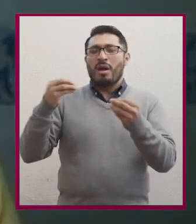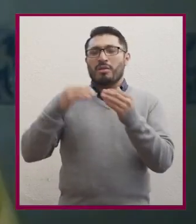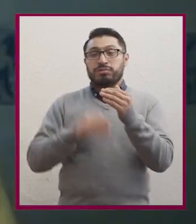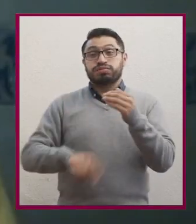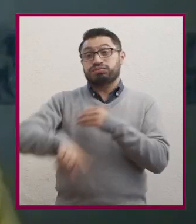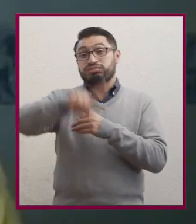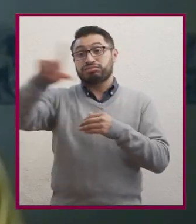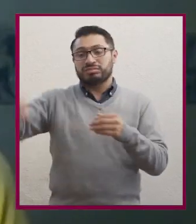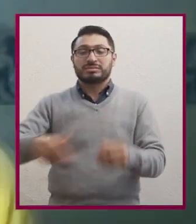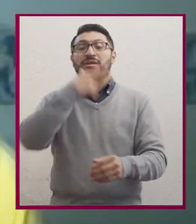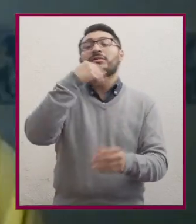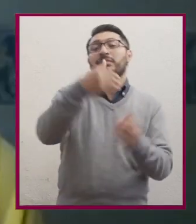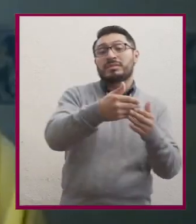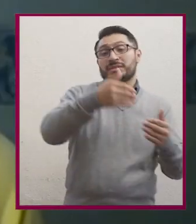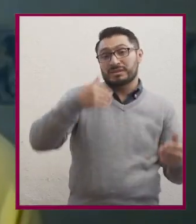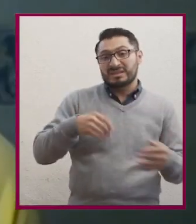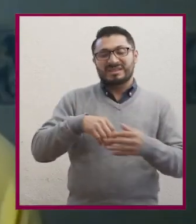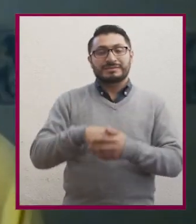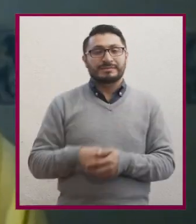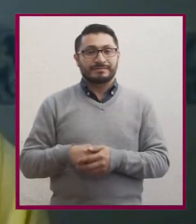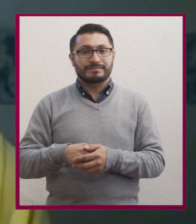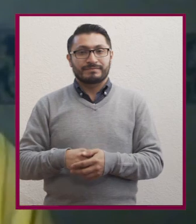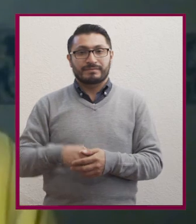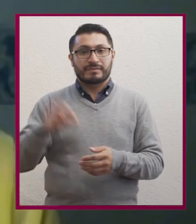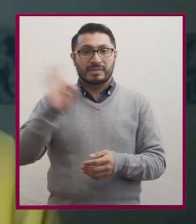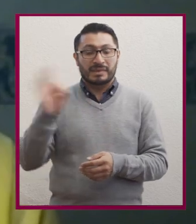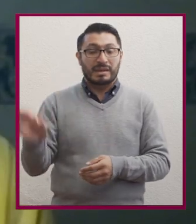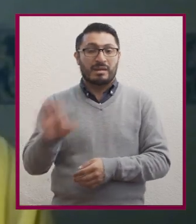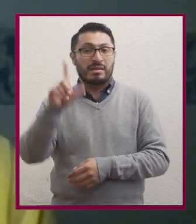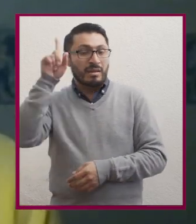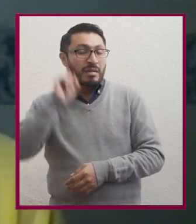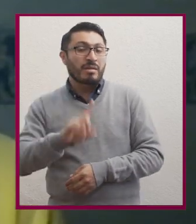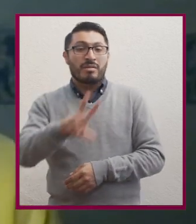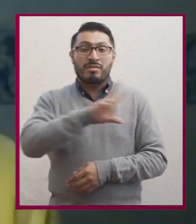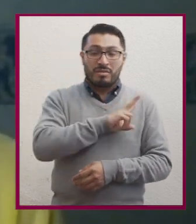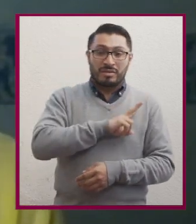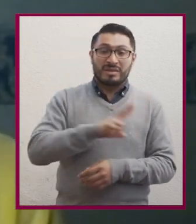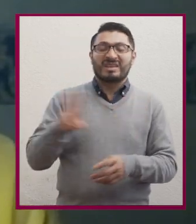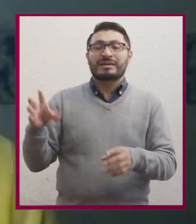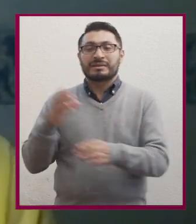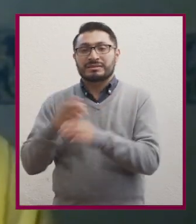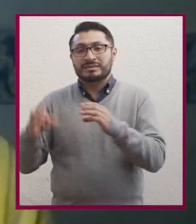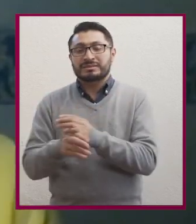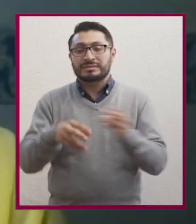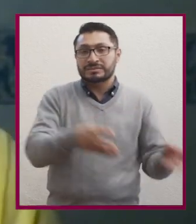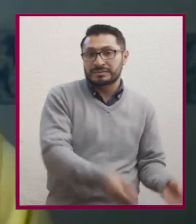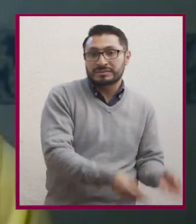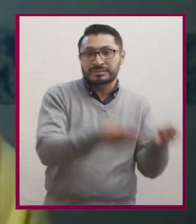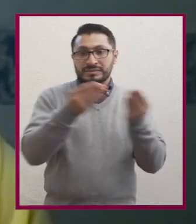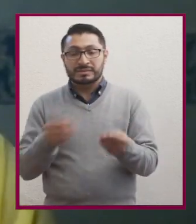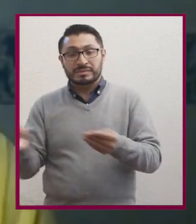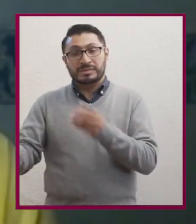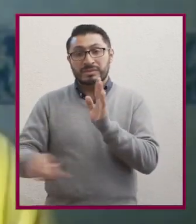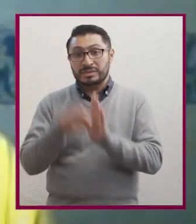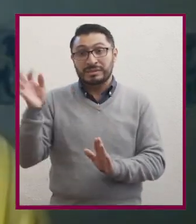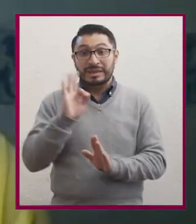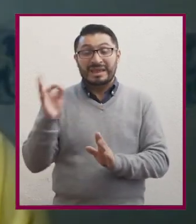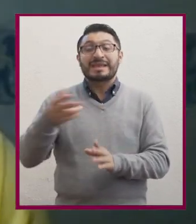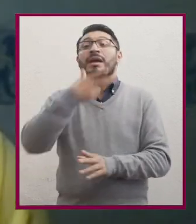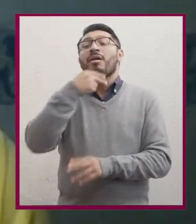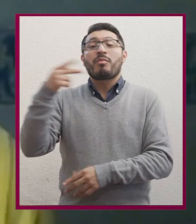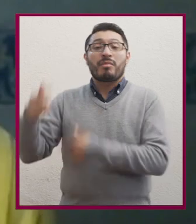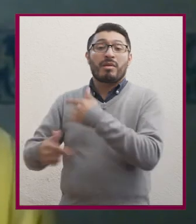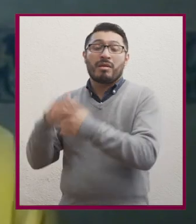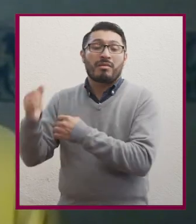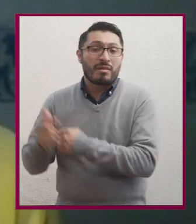En el caso de las viudas, al fallecer el marido, recuperaban todos estos bienes previos al matrimonio, si es que el marido había dejado algo. Podían